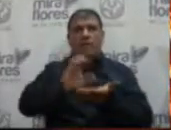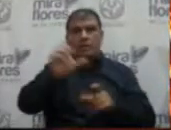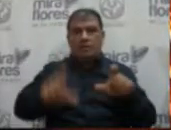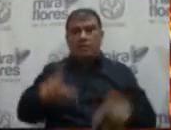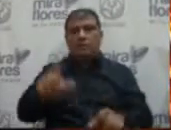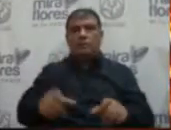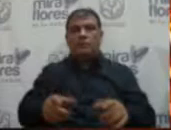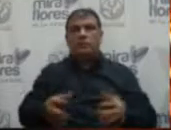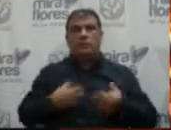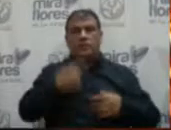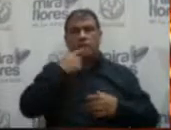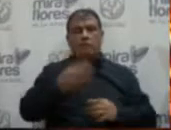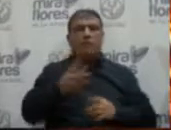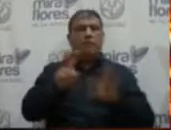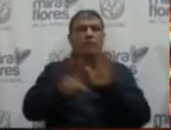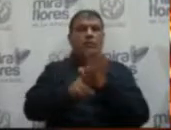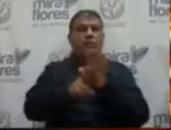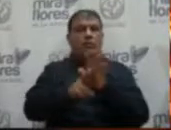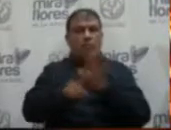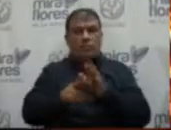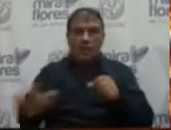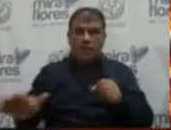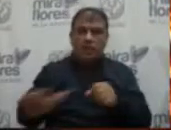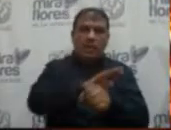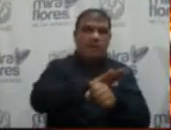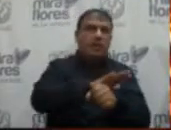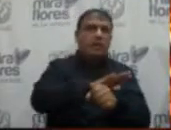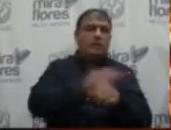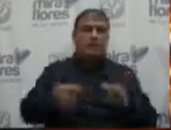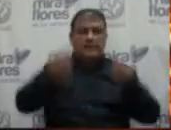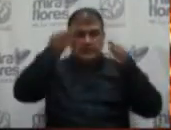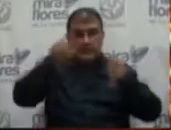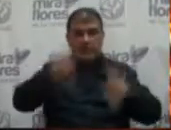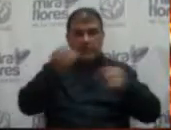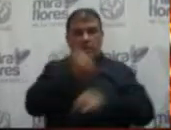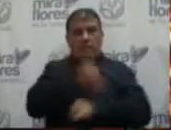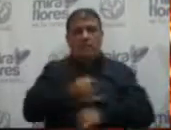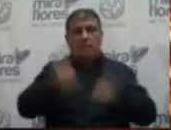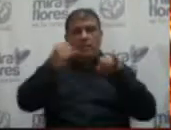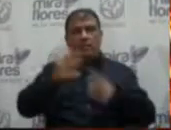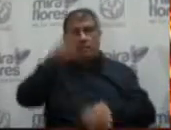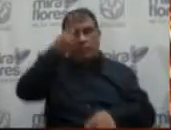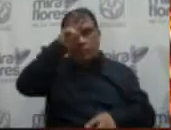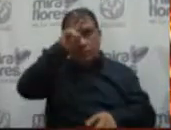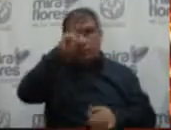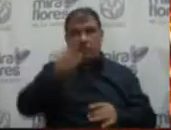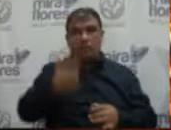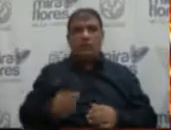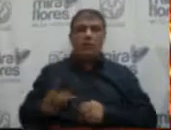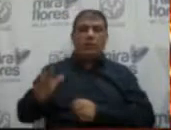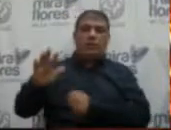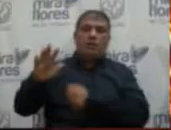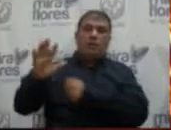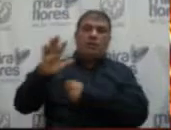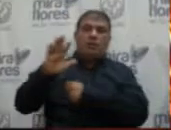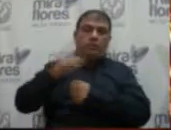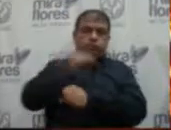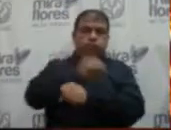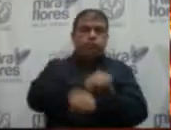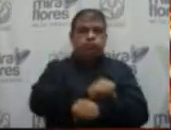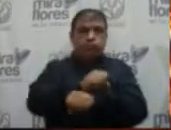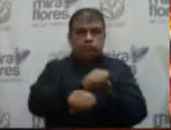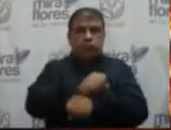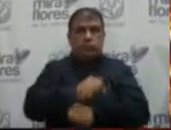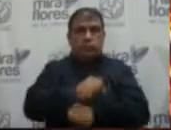dijeron que la voluntad general está decidida por la independencia del Perú de la dominación española y